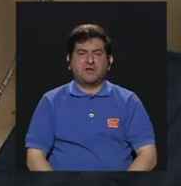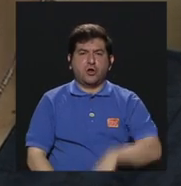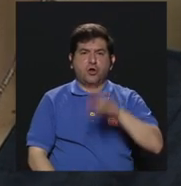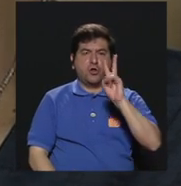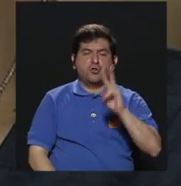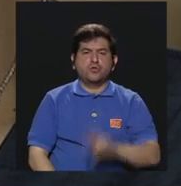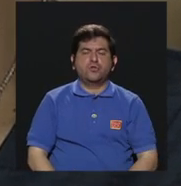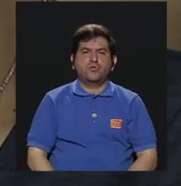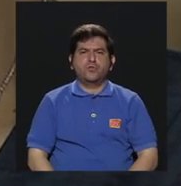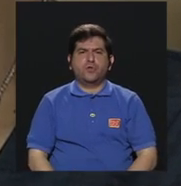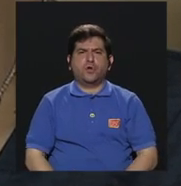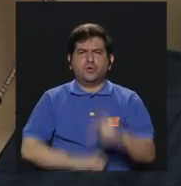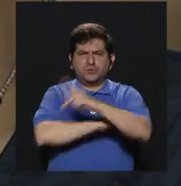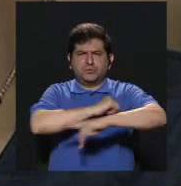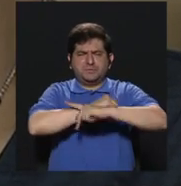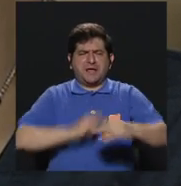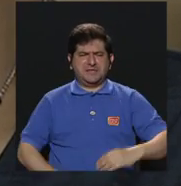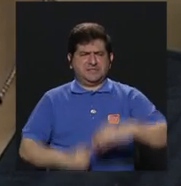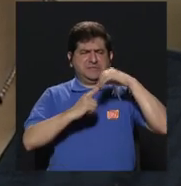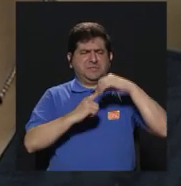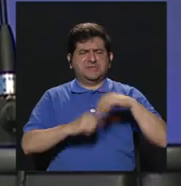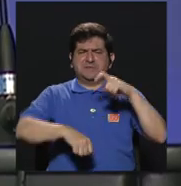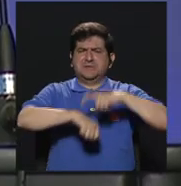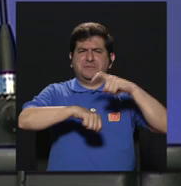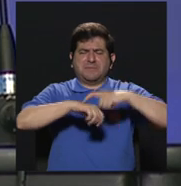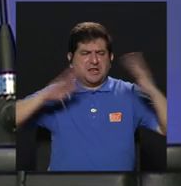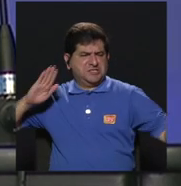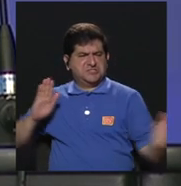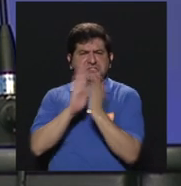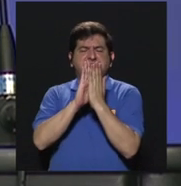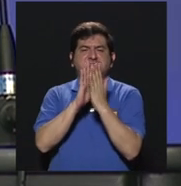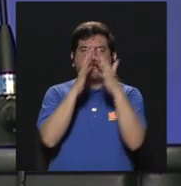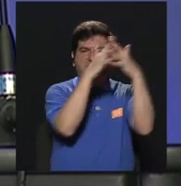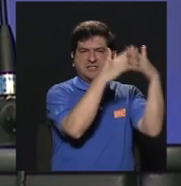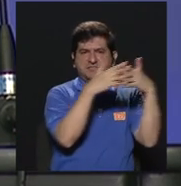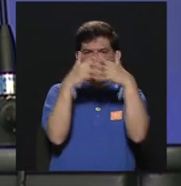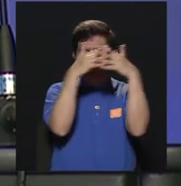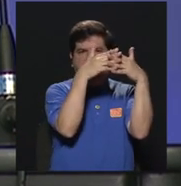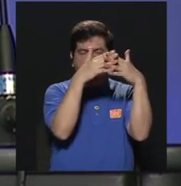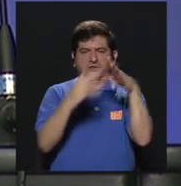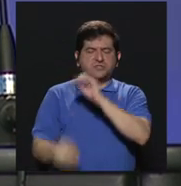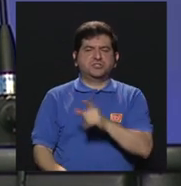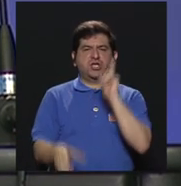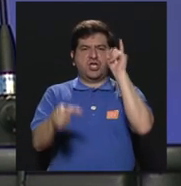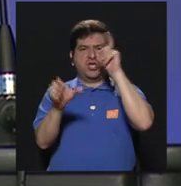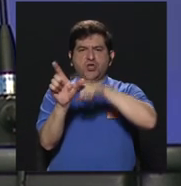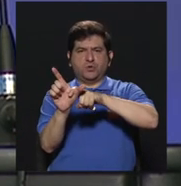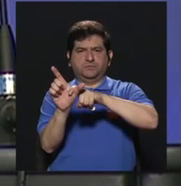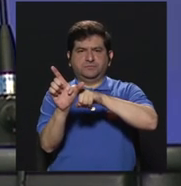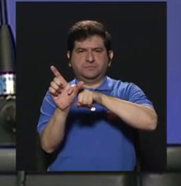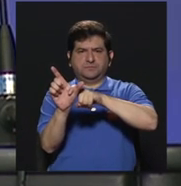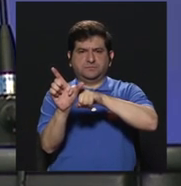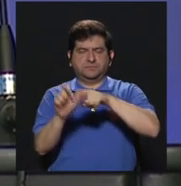dos superpotencias rivales de entonces, Estados Unidos y la Unión Soviética,